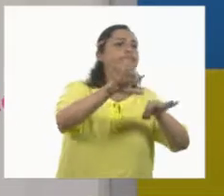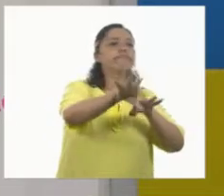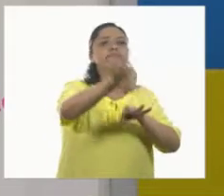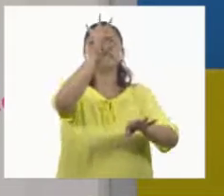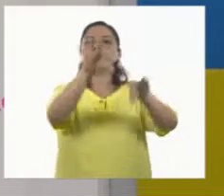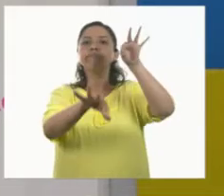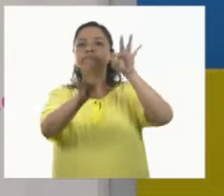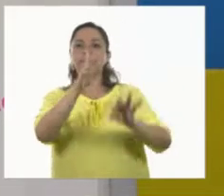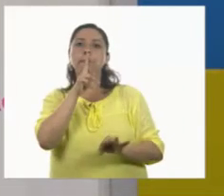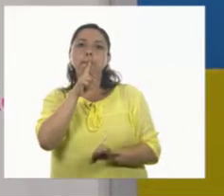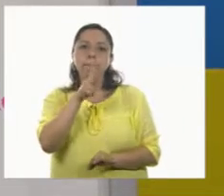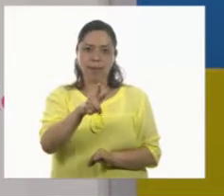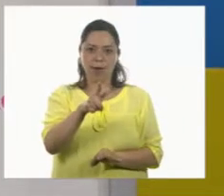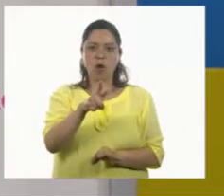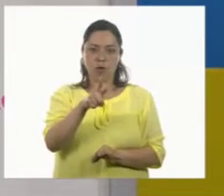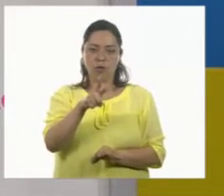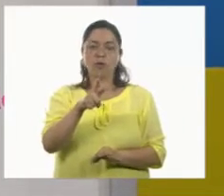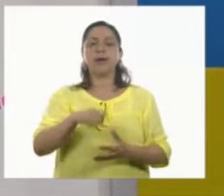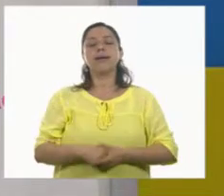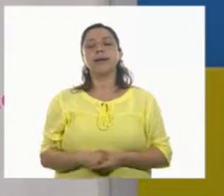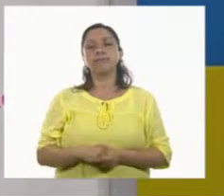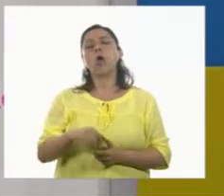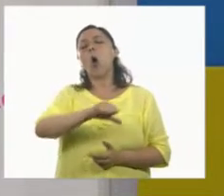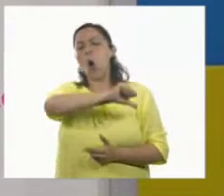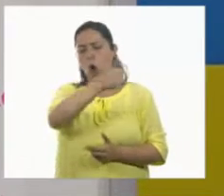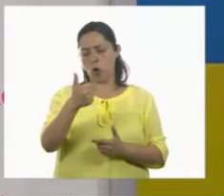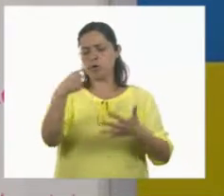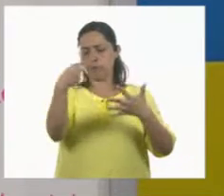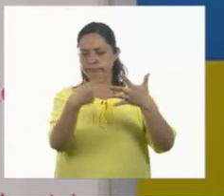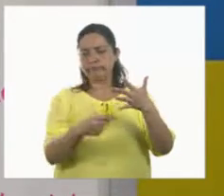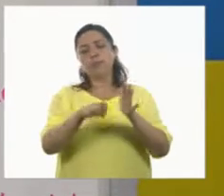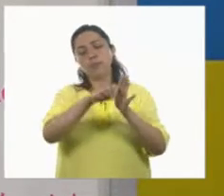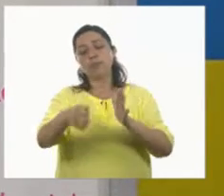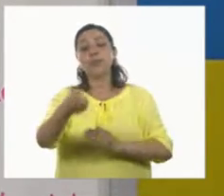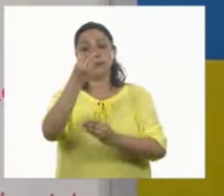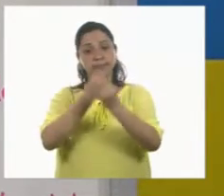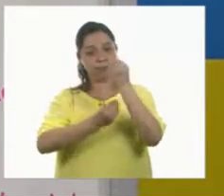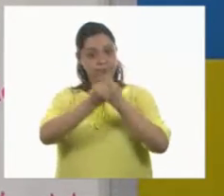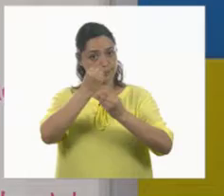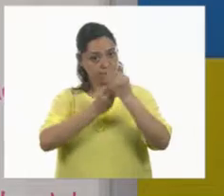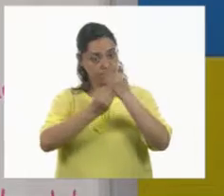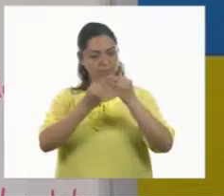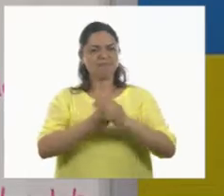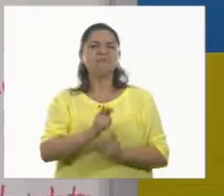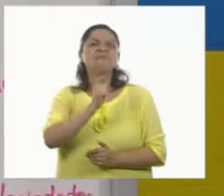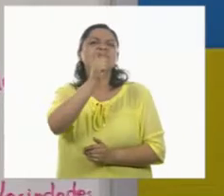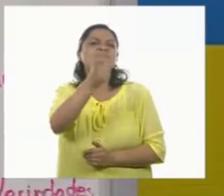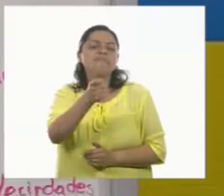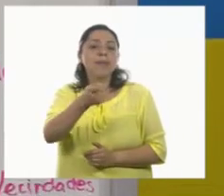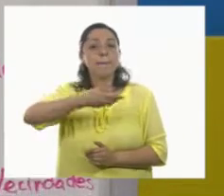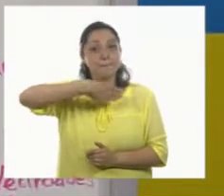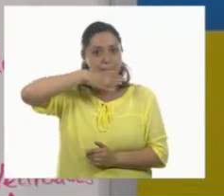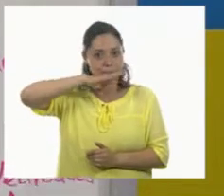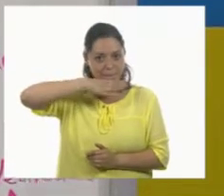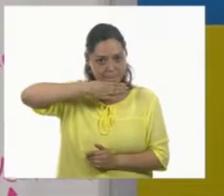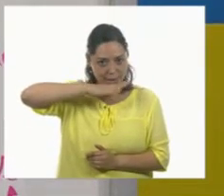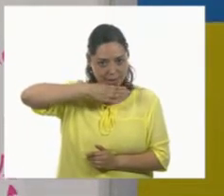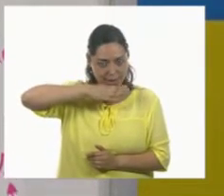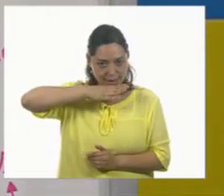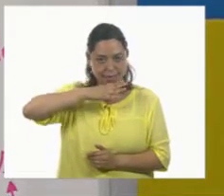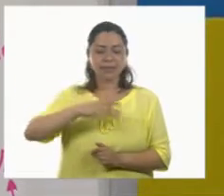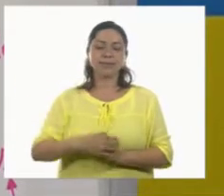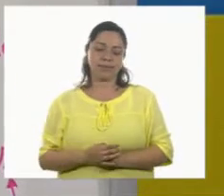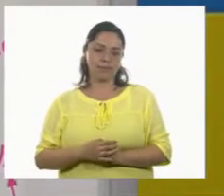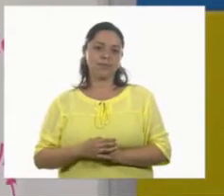Hay otras características importantes. Por ejemplo, su alimentación estaba basada en el maíz. ¿Con el maíz qué